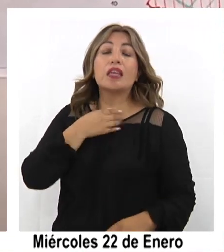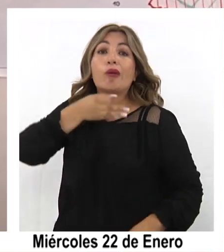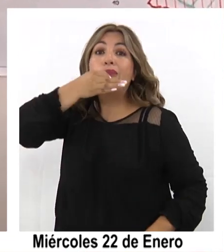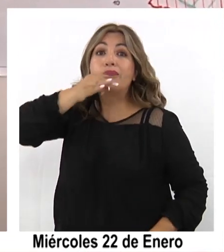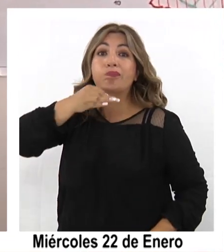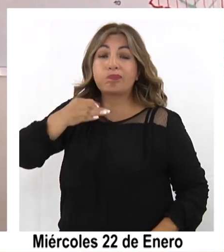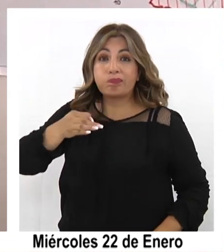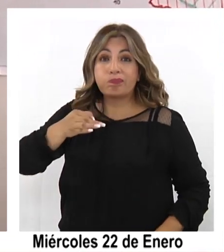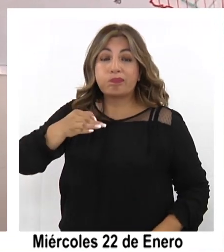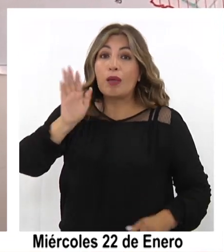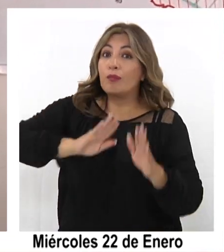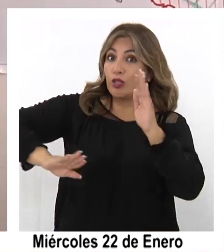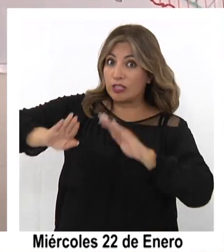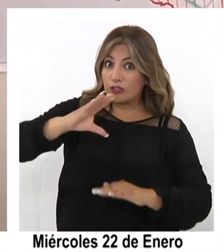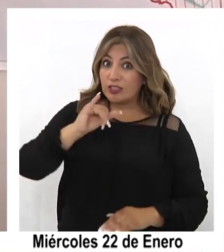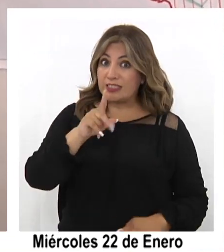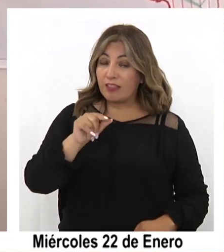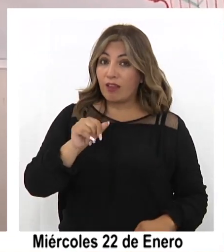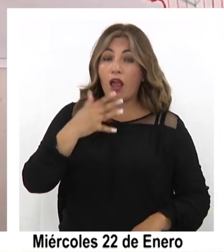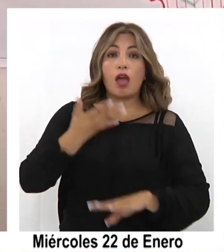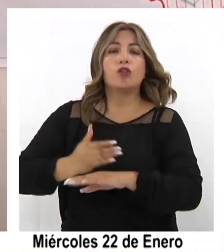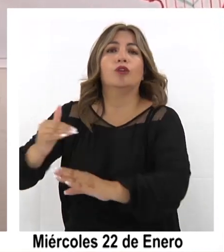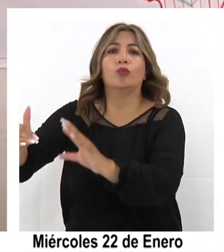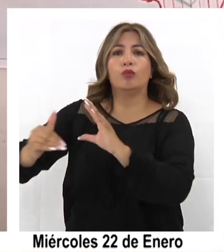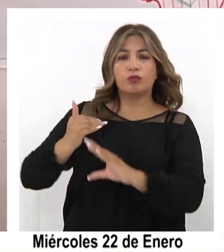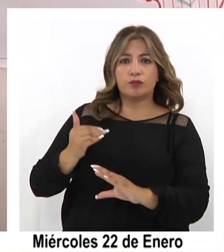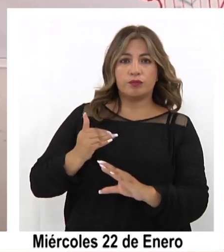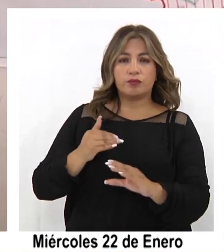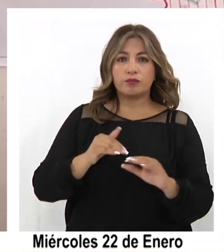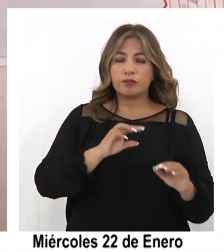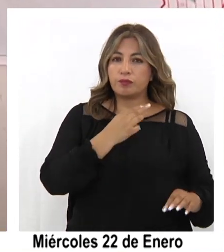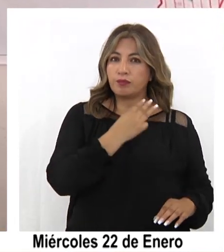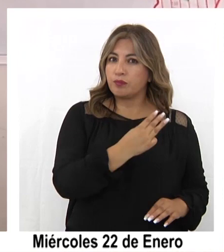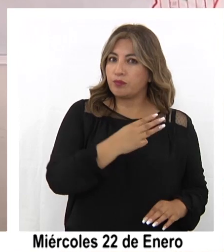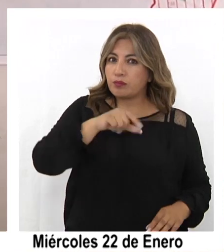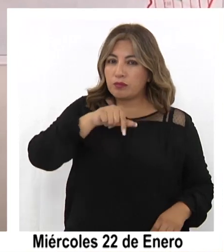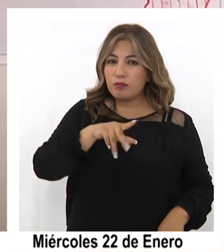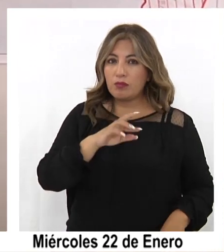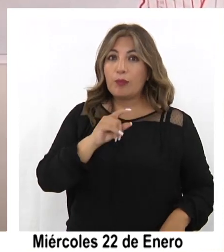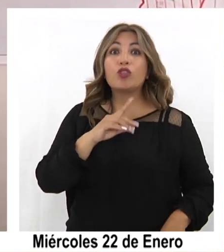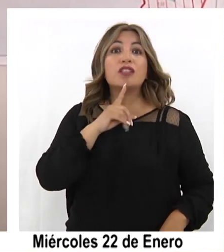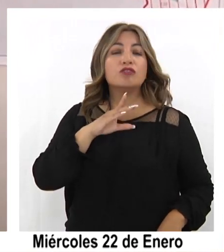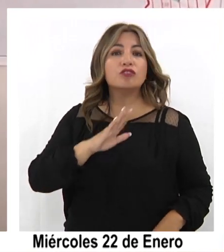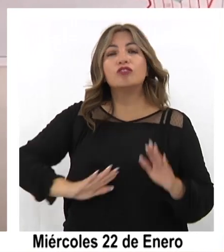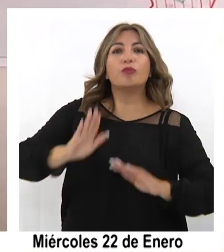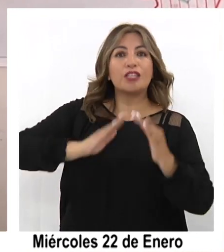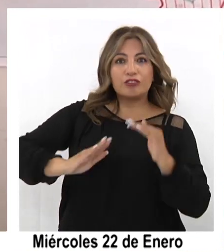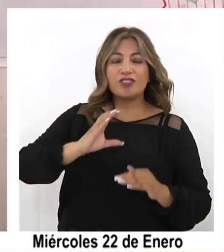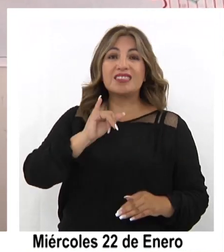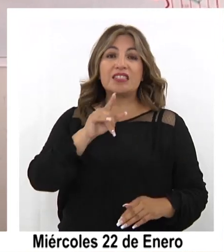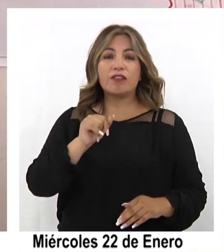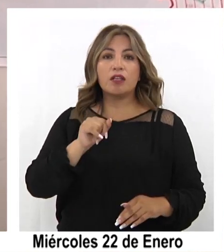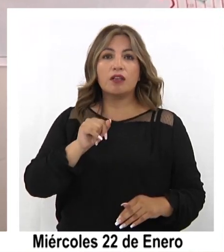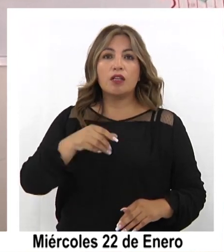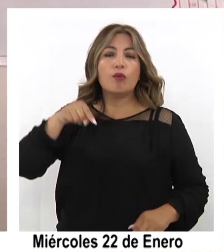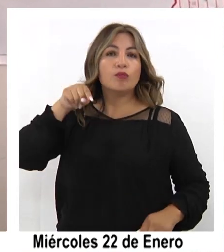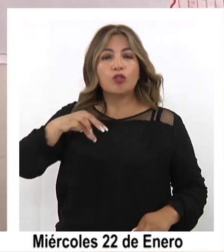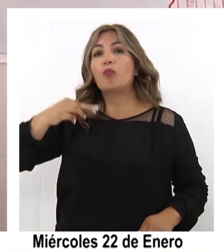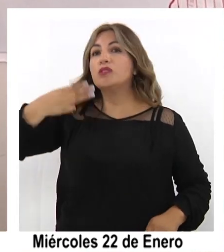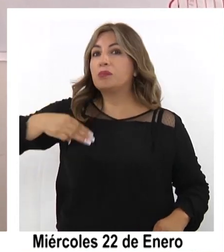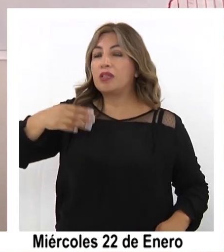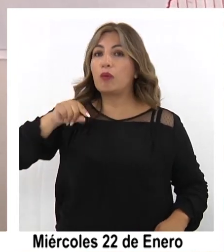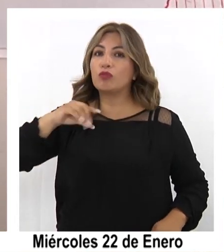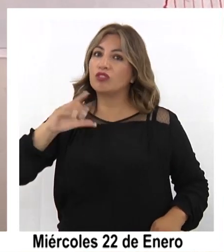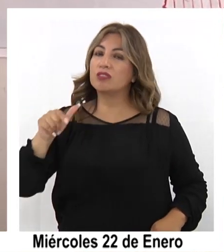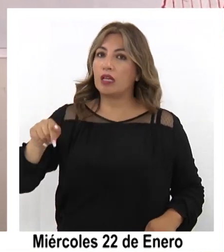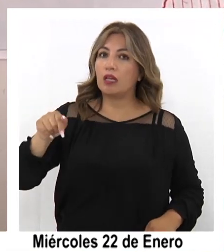quisiera una charla de la Oficina de Protección Civil, pueden enviarnos un correo a proteccionsivil.arroba.municipioiquique.cl para que nosotros pudiéramos